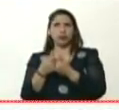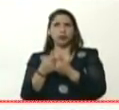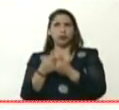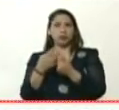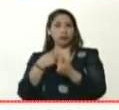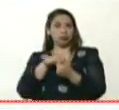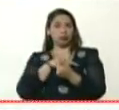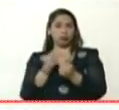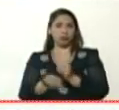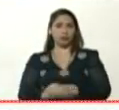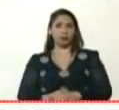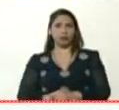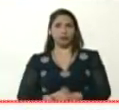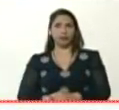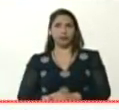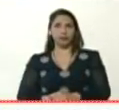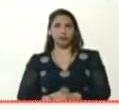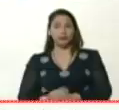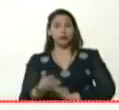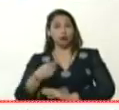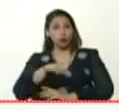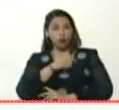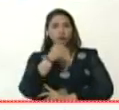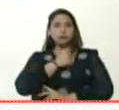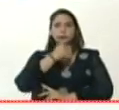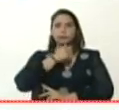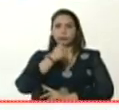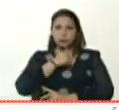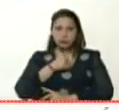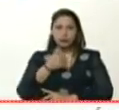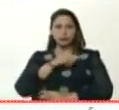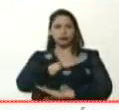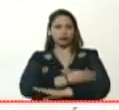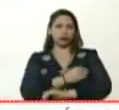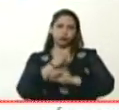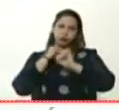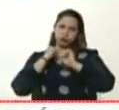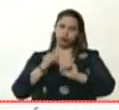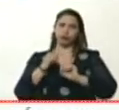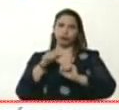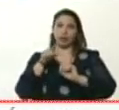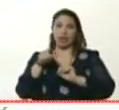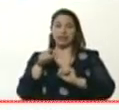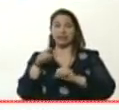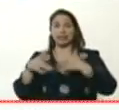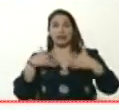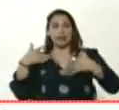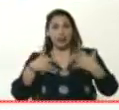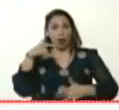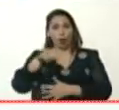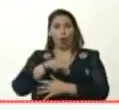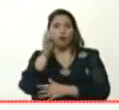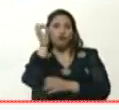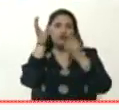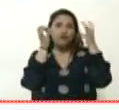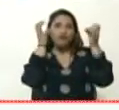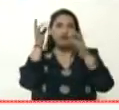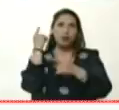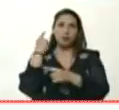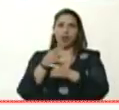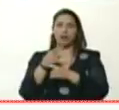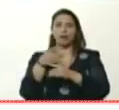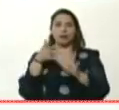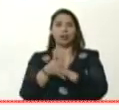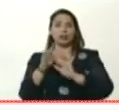Nosotros hemos ido resistiendo, hemos ido fortaleciéndonos y este evento de aquí, de hoy, de los innovadores y las innovadoras, tiene que ver con